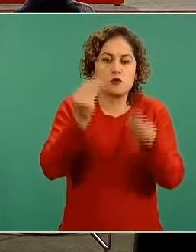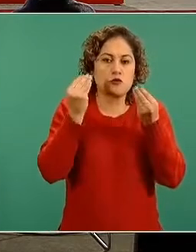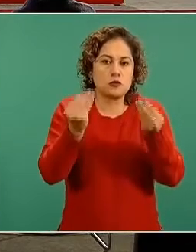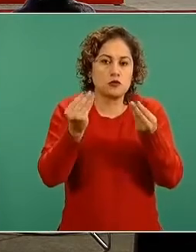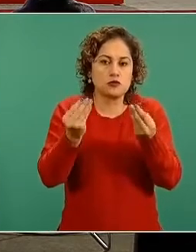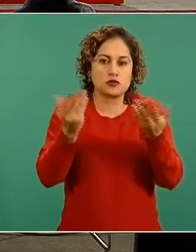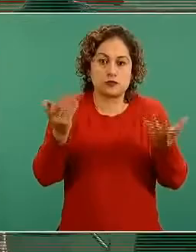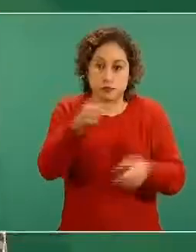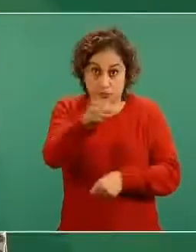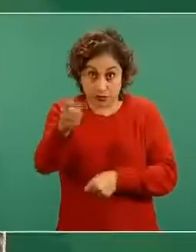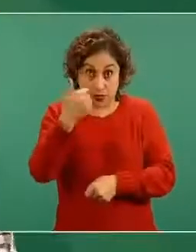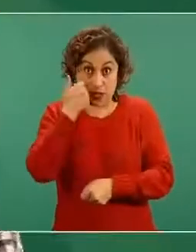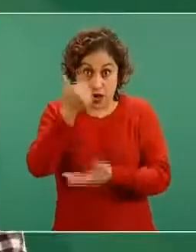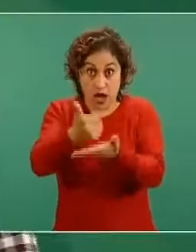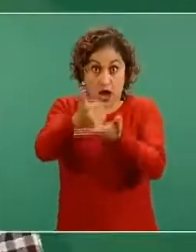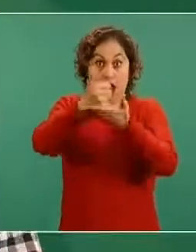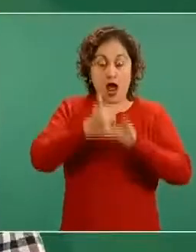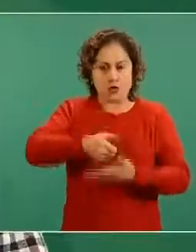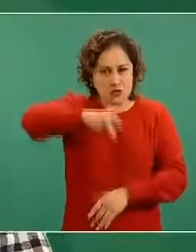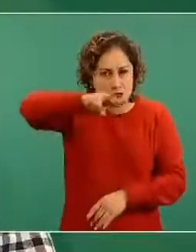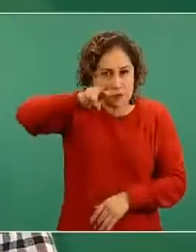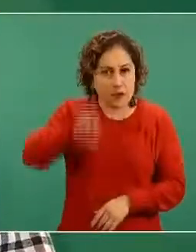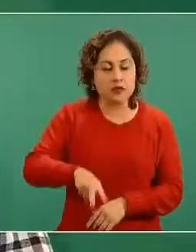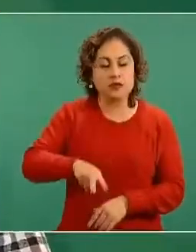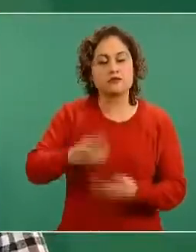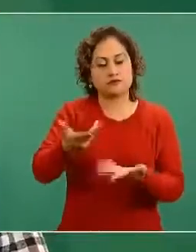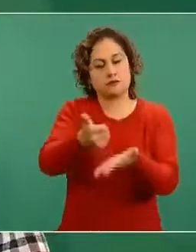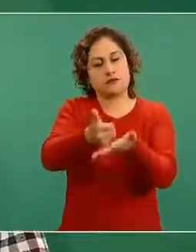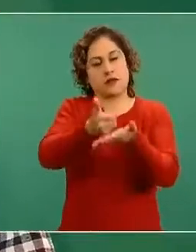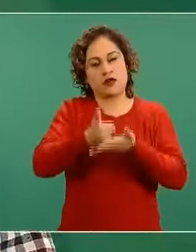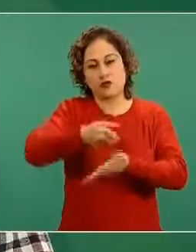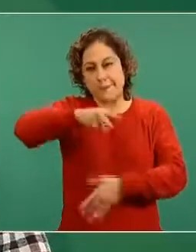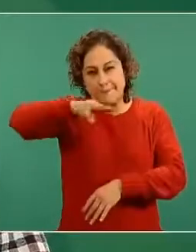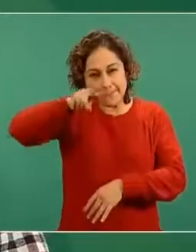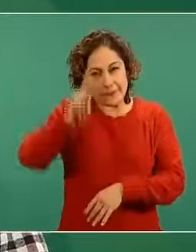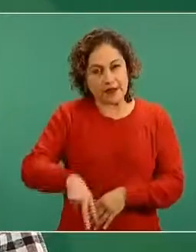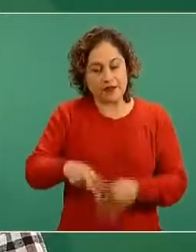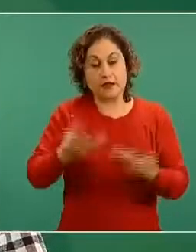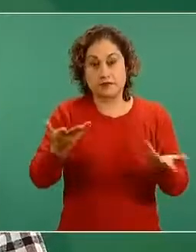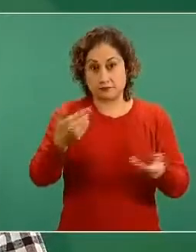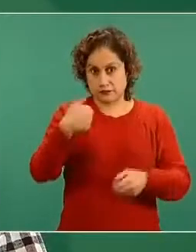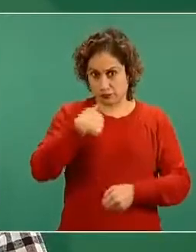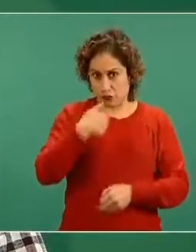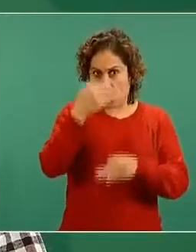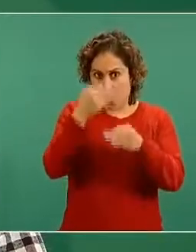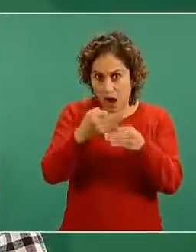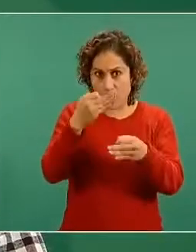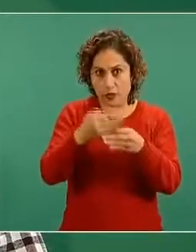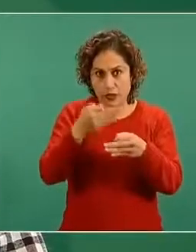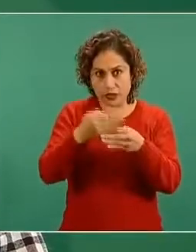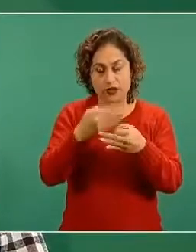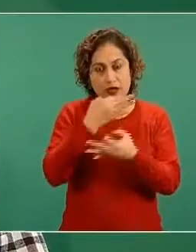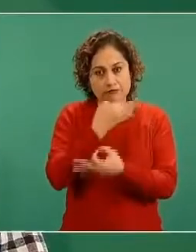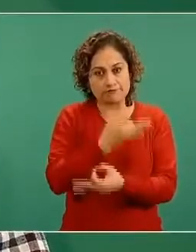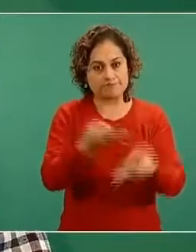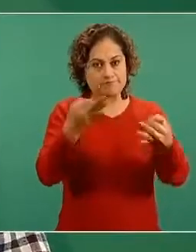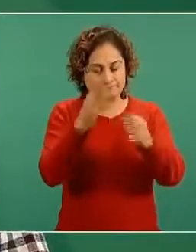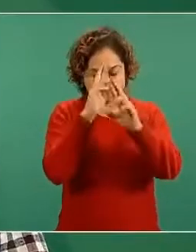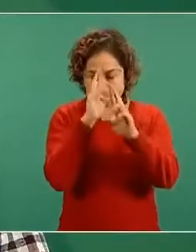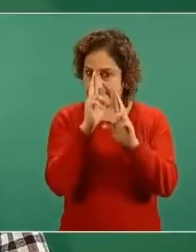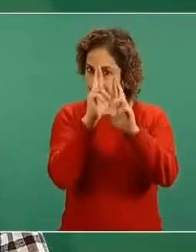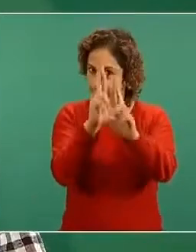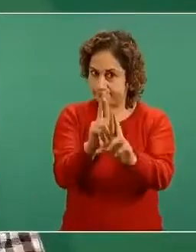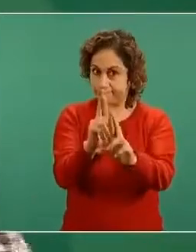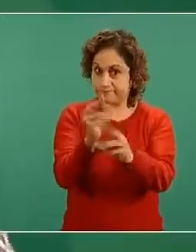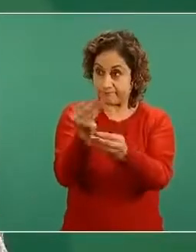háganlo realmente con una manera que nos ayude. Se los digo de una vez, se los digo con todo respeto, los chismes